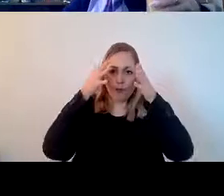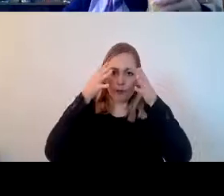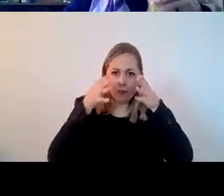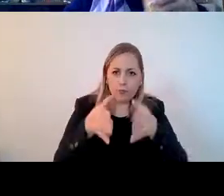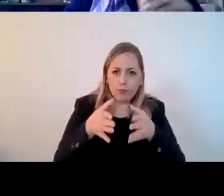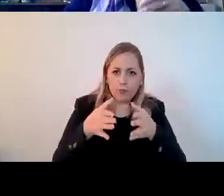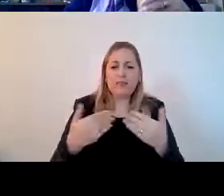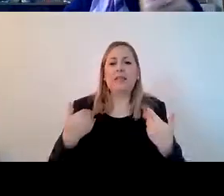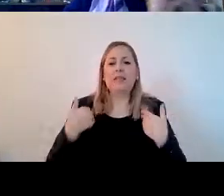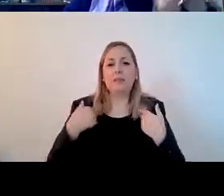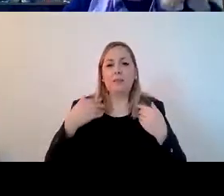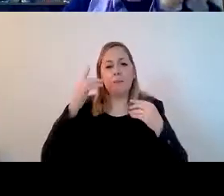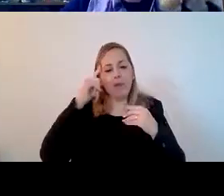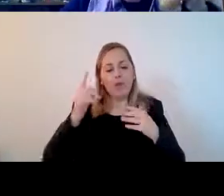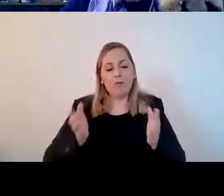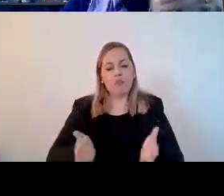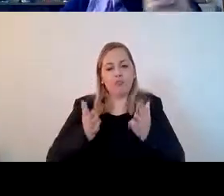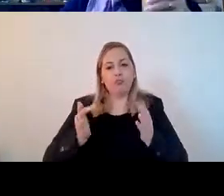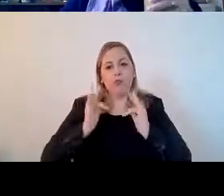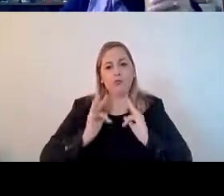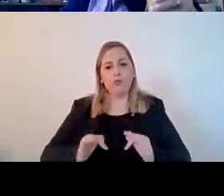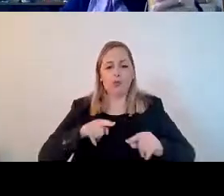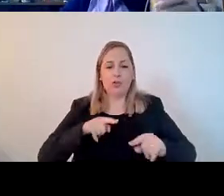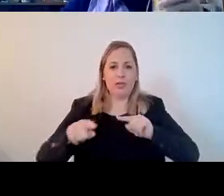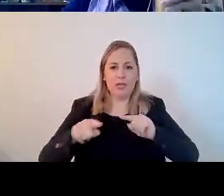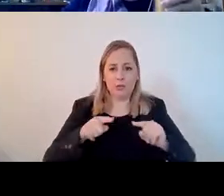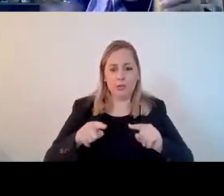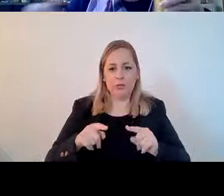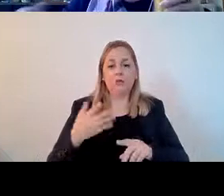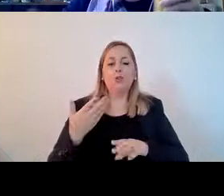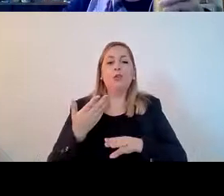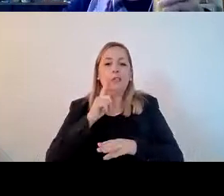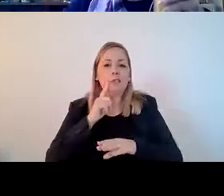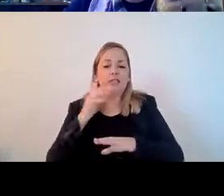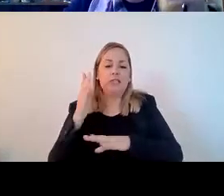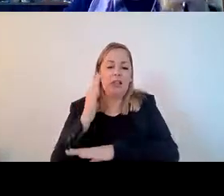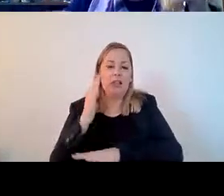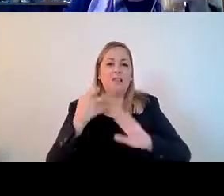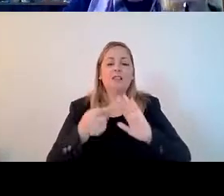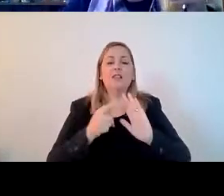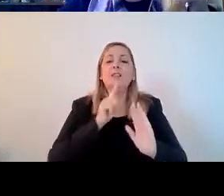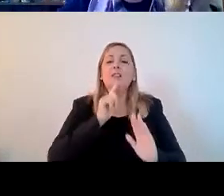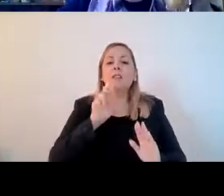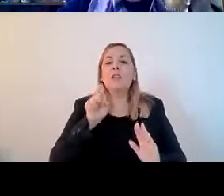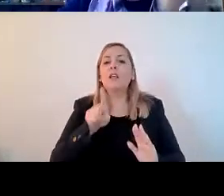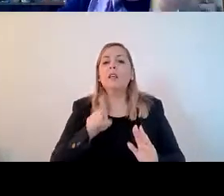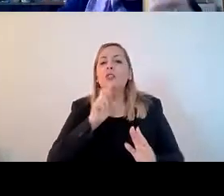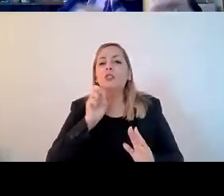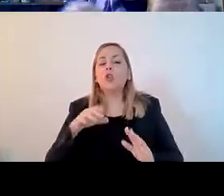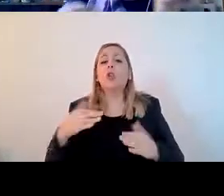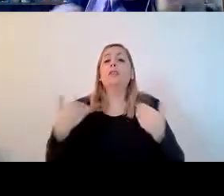estas funciones ejecutivas que estarían a la base del trastorno. Ejercicios para planificar, para